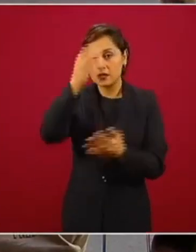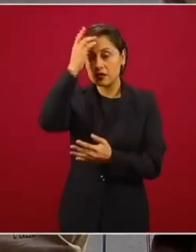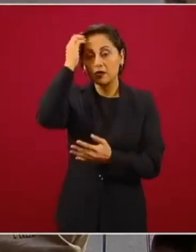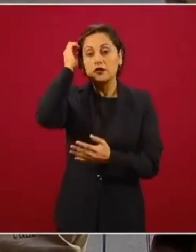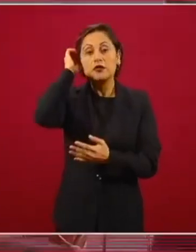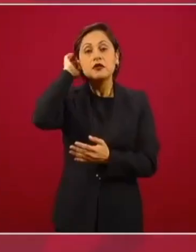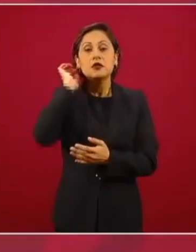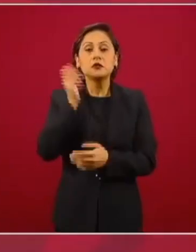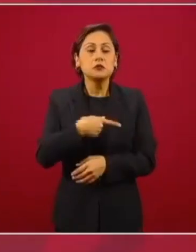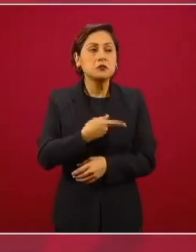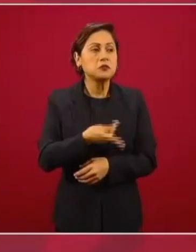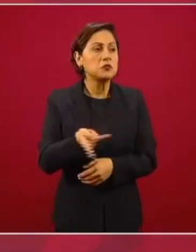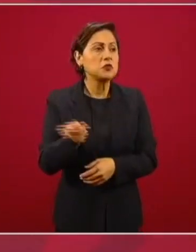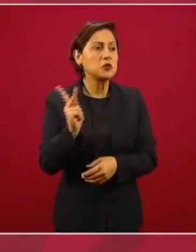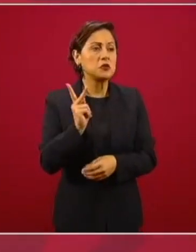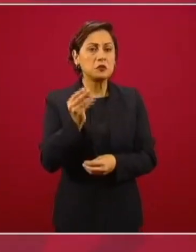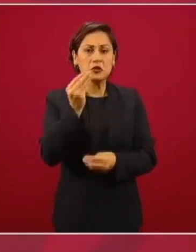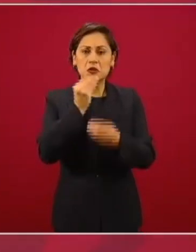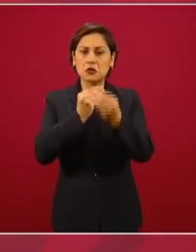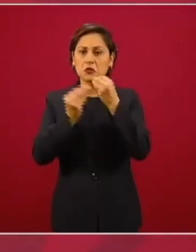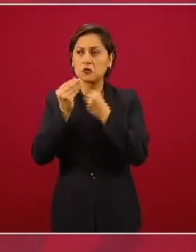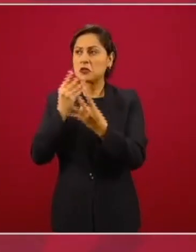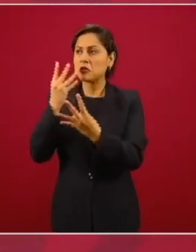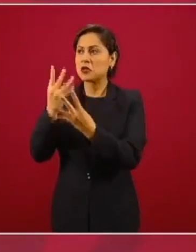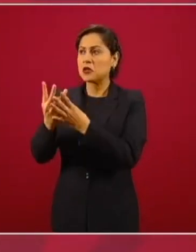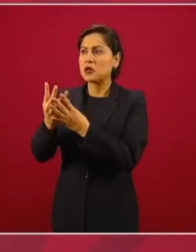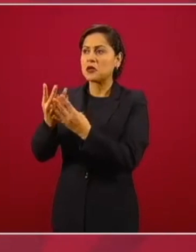se van a quedar sin comida los presos.